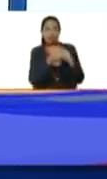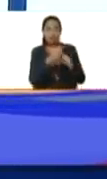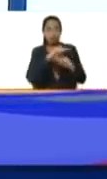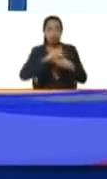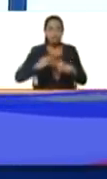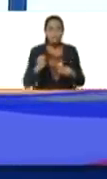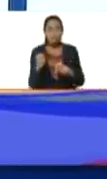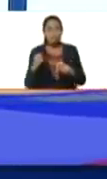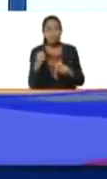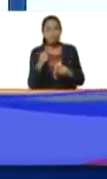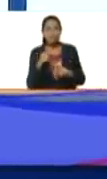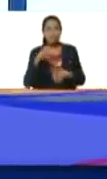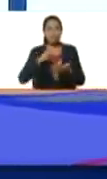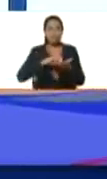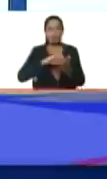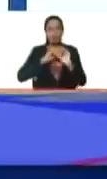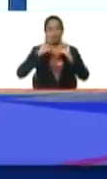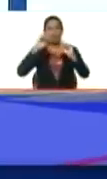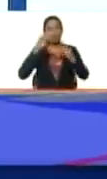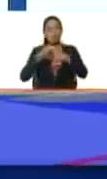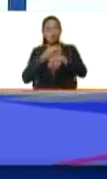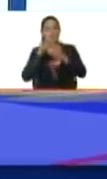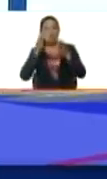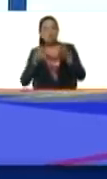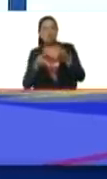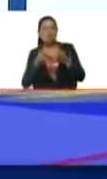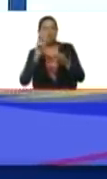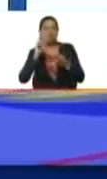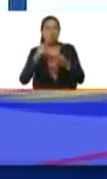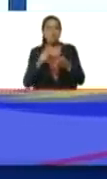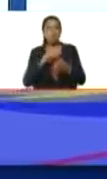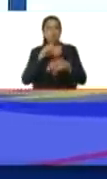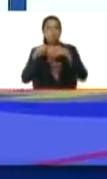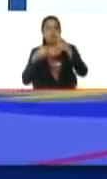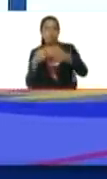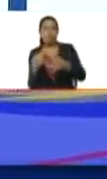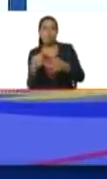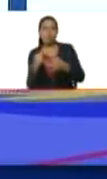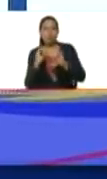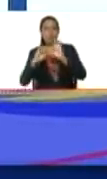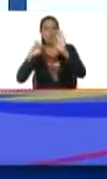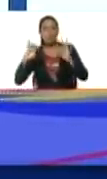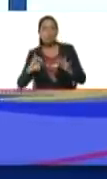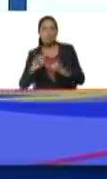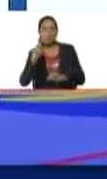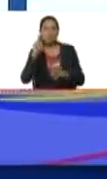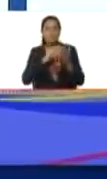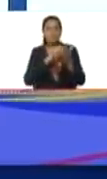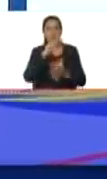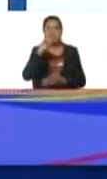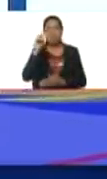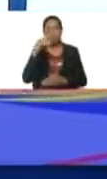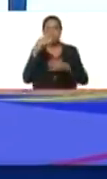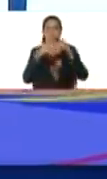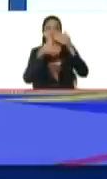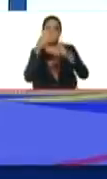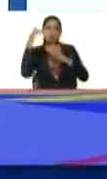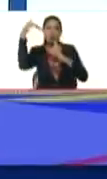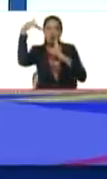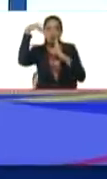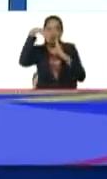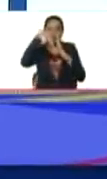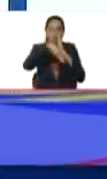Miranda, el año que ganamos la gobernación y el año que antecedió al 2020. Cómo ha habido una